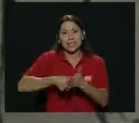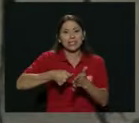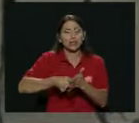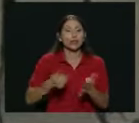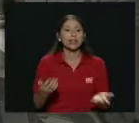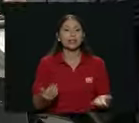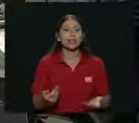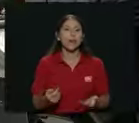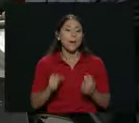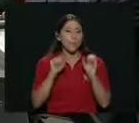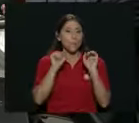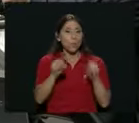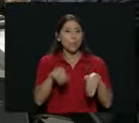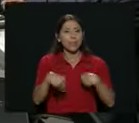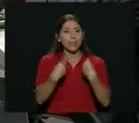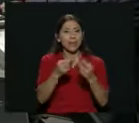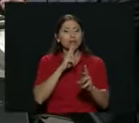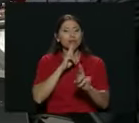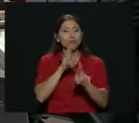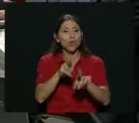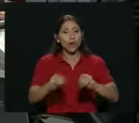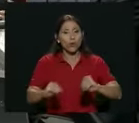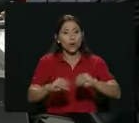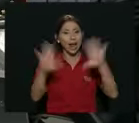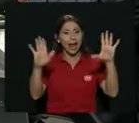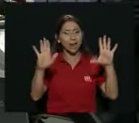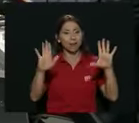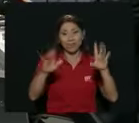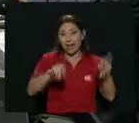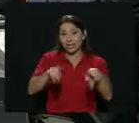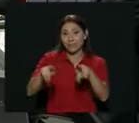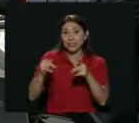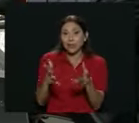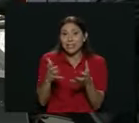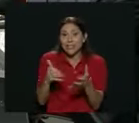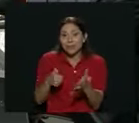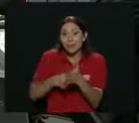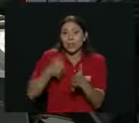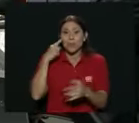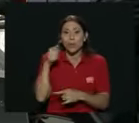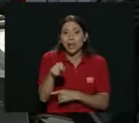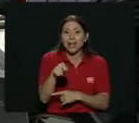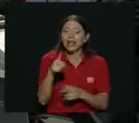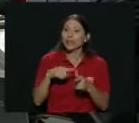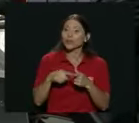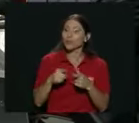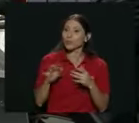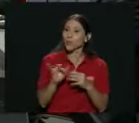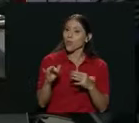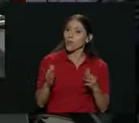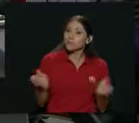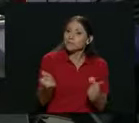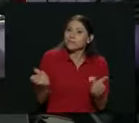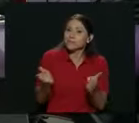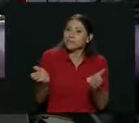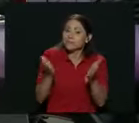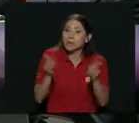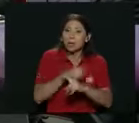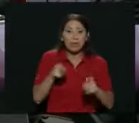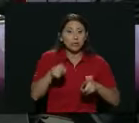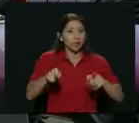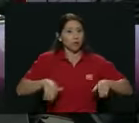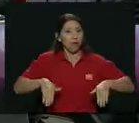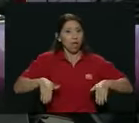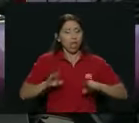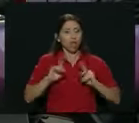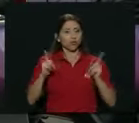legislativos llevarle a sus votantes un resultado claro y vendible electoralmente, ¿verdad? Entonces, sí, hasta el